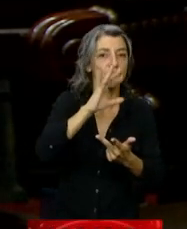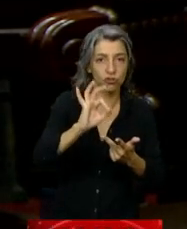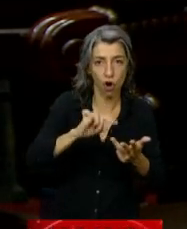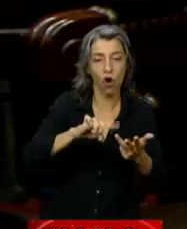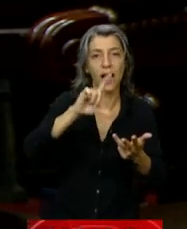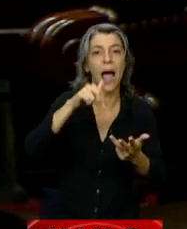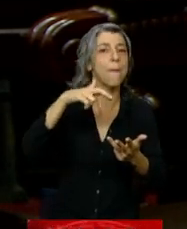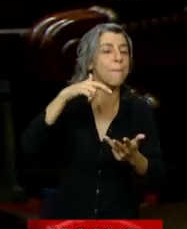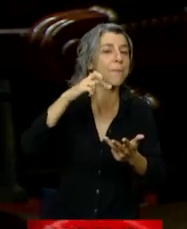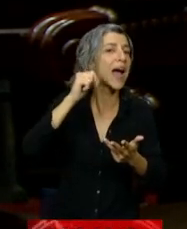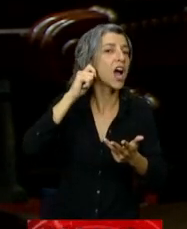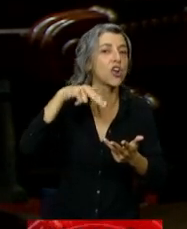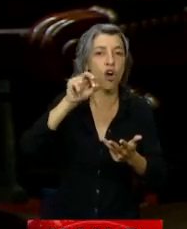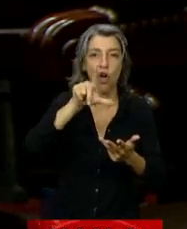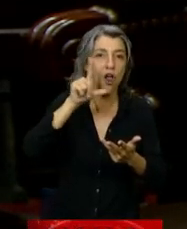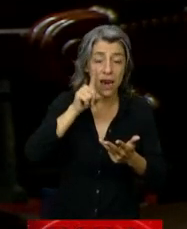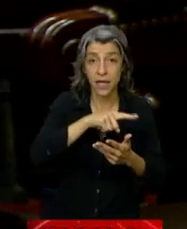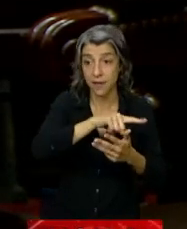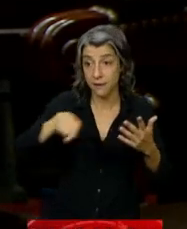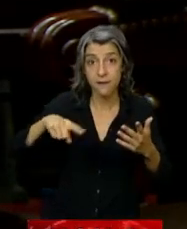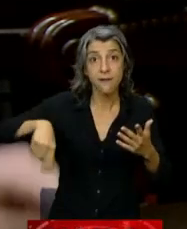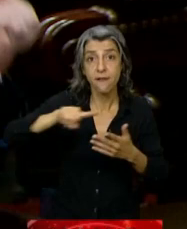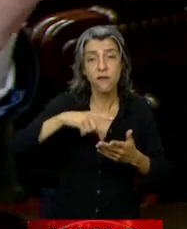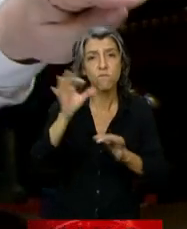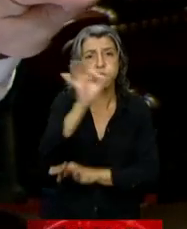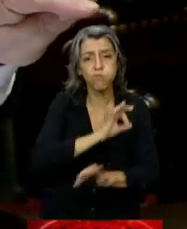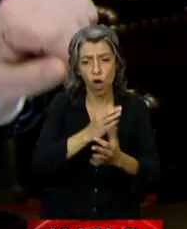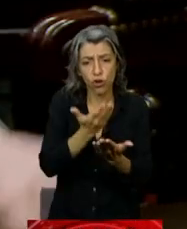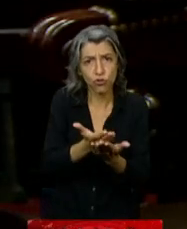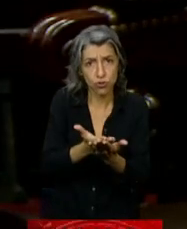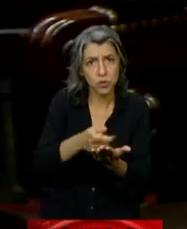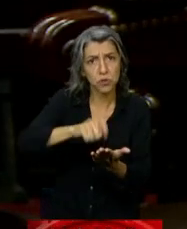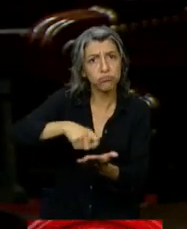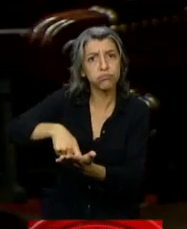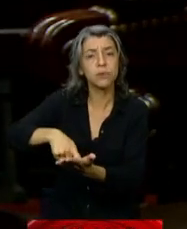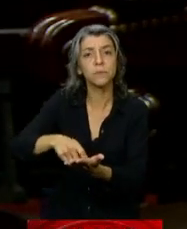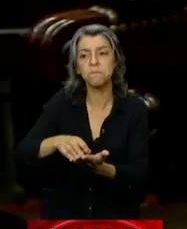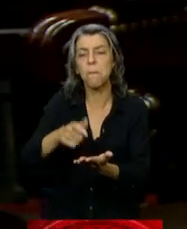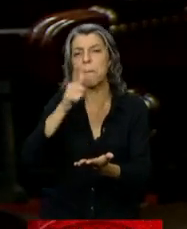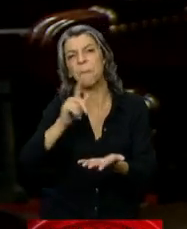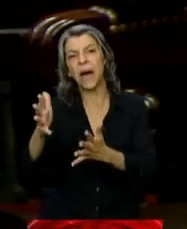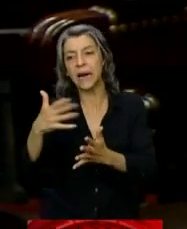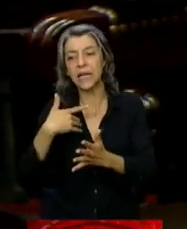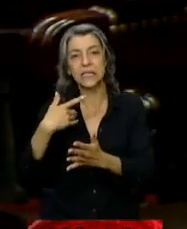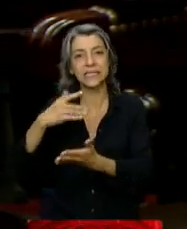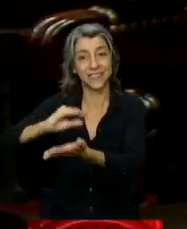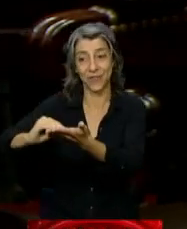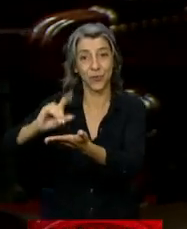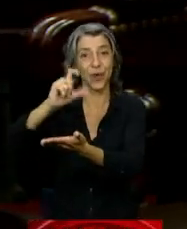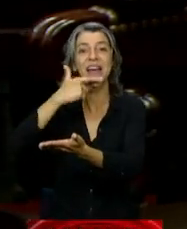Campagnoli y muchos más, presentan un proyecto muy similar al del diputado Casareto, muy